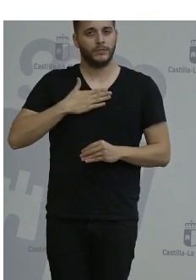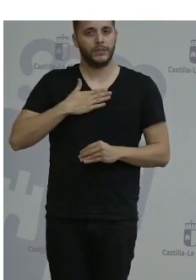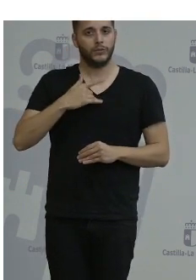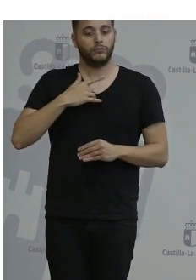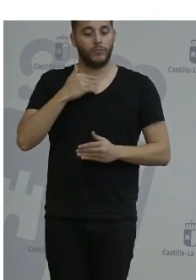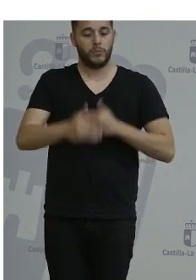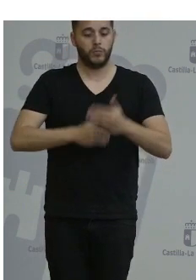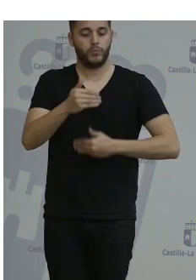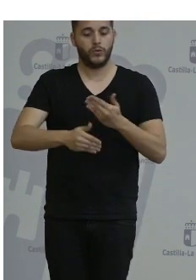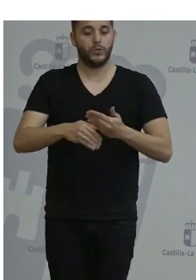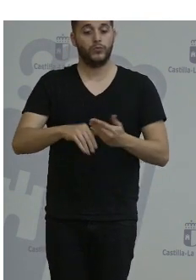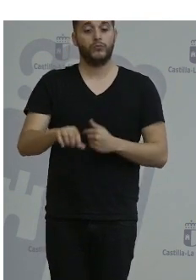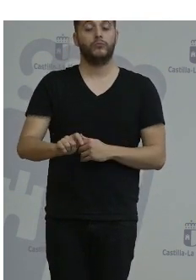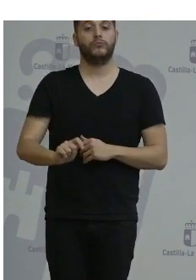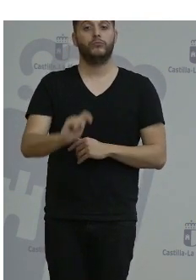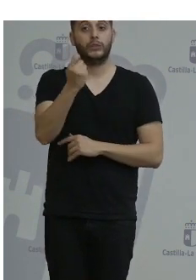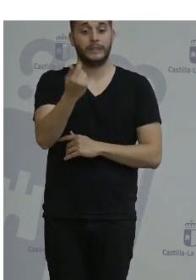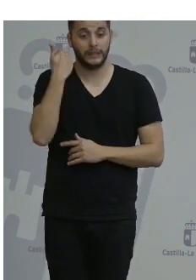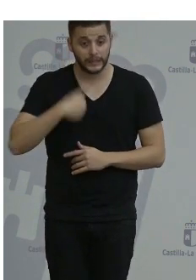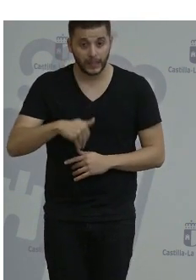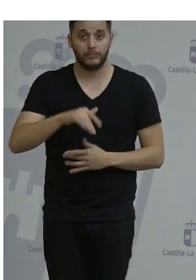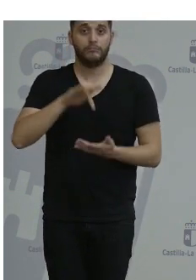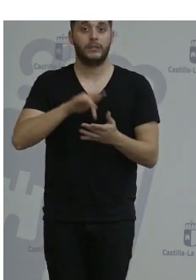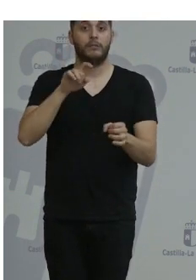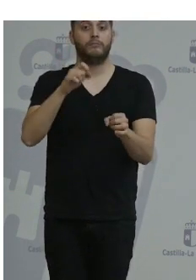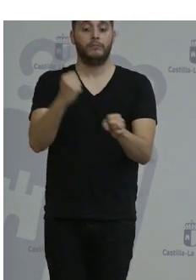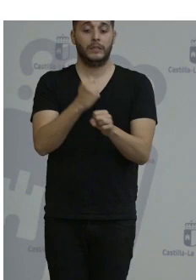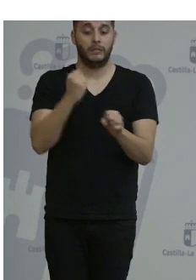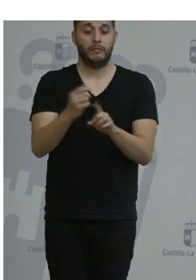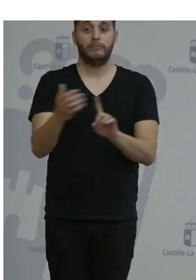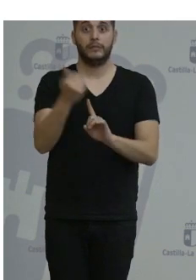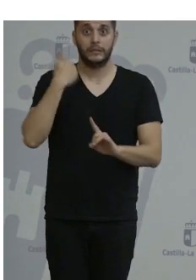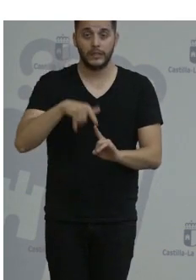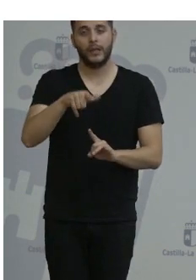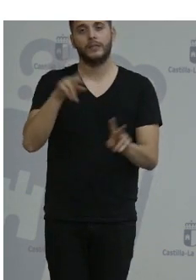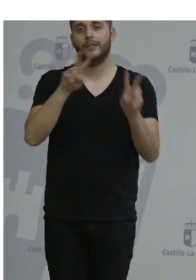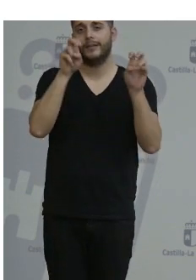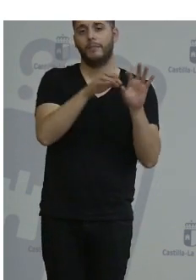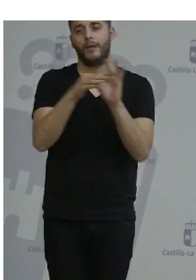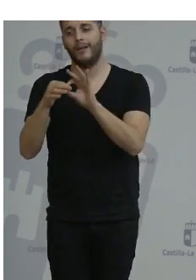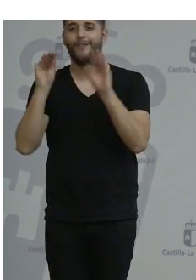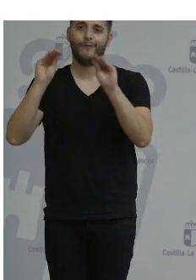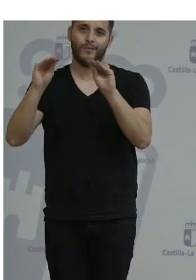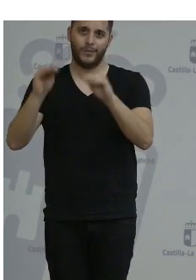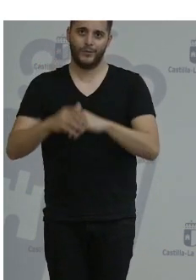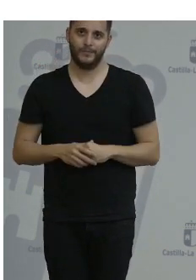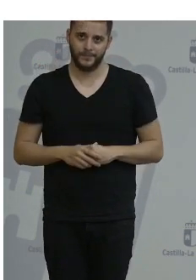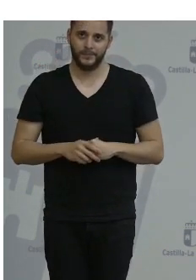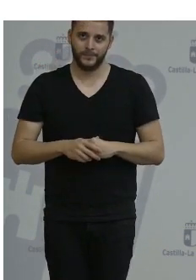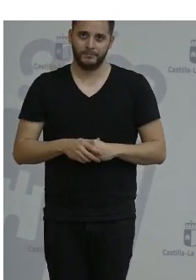ese proceso selectivo y esa persona tiene ya su puesto de trabajo, que es la formación. No puede ser que una persona que